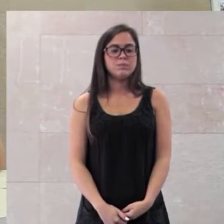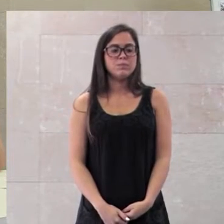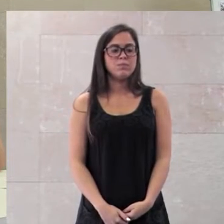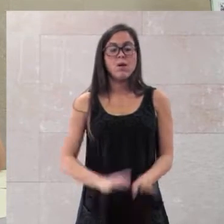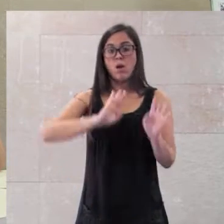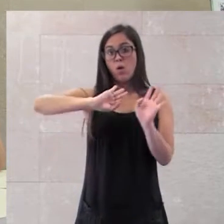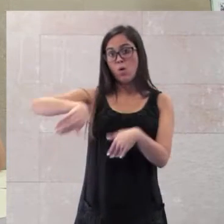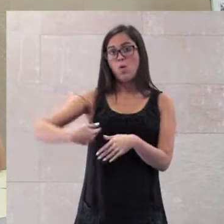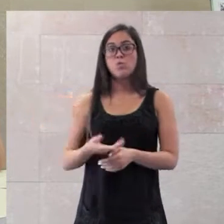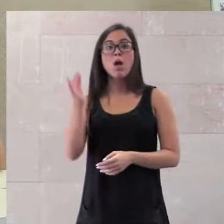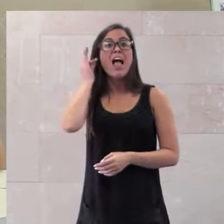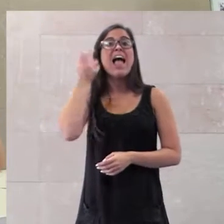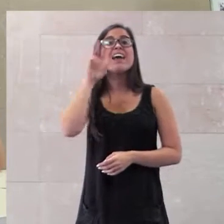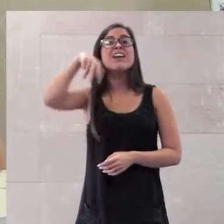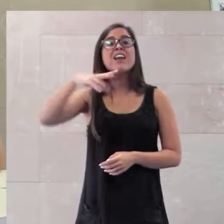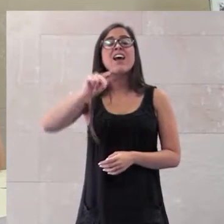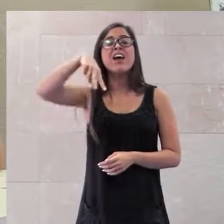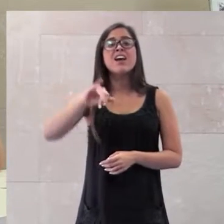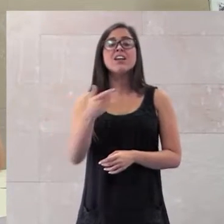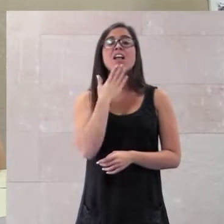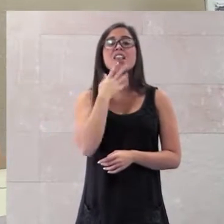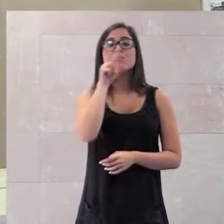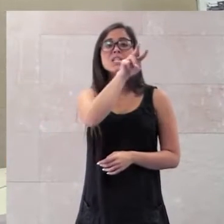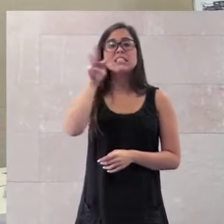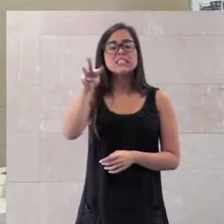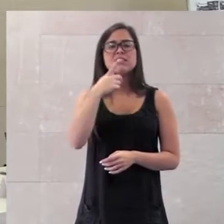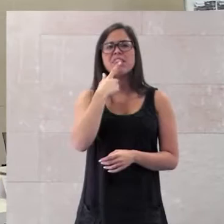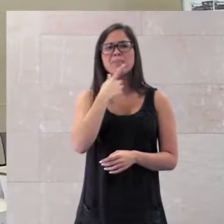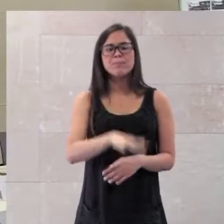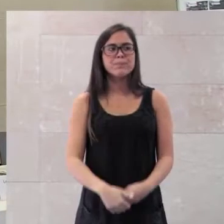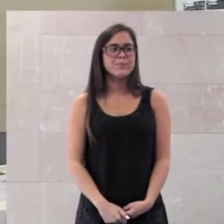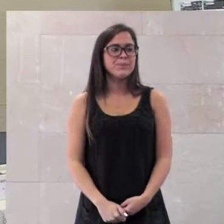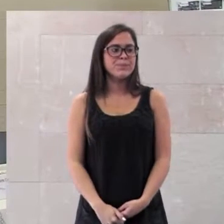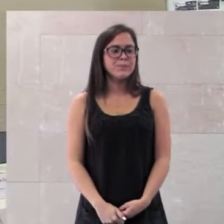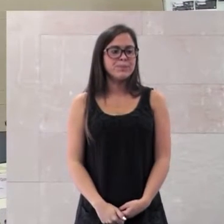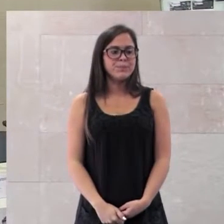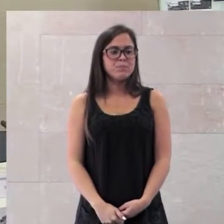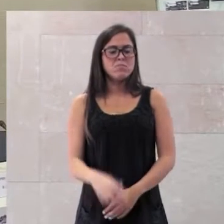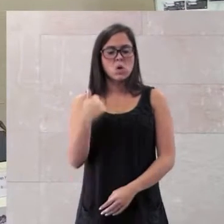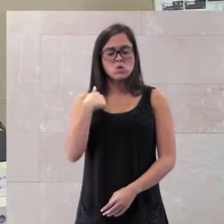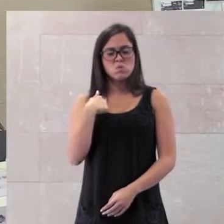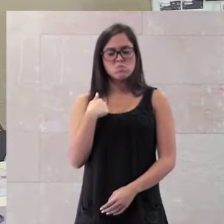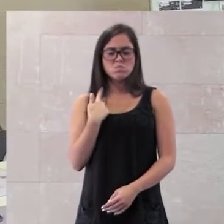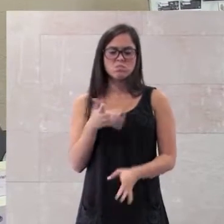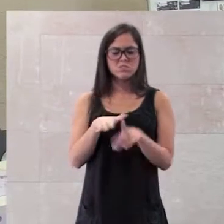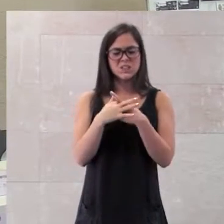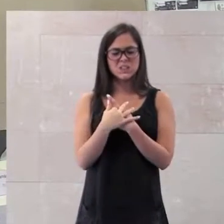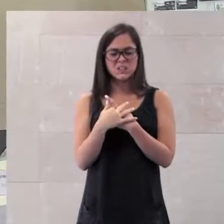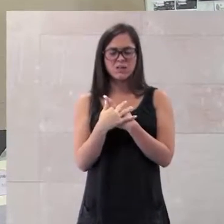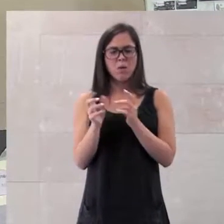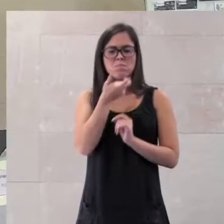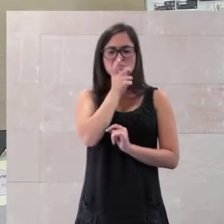Y la última es una chavala de Hernani, de 23 años, que dice: yo hubo un momento en que dudé de la